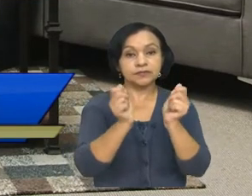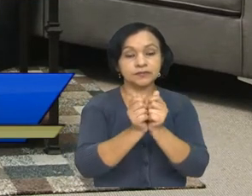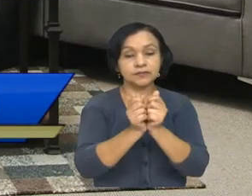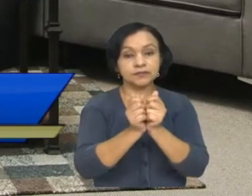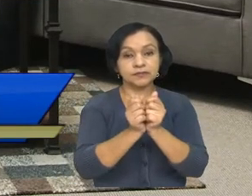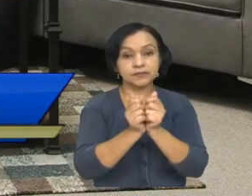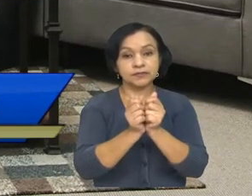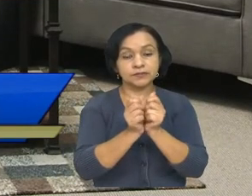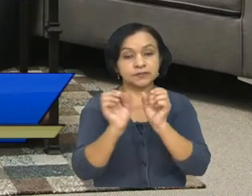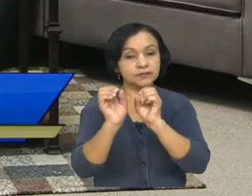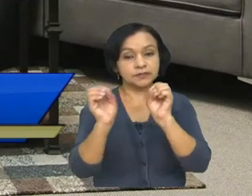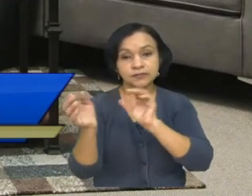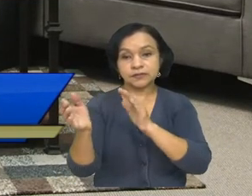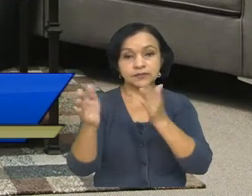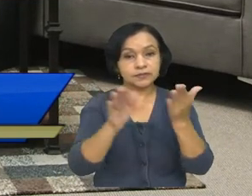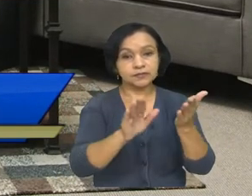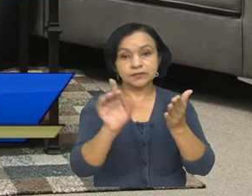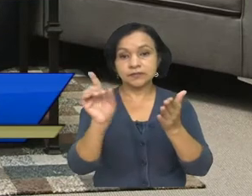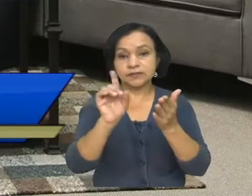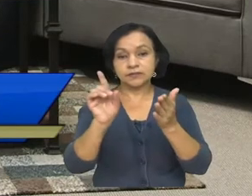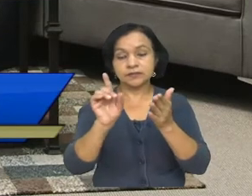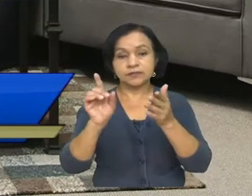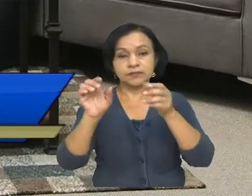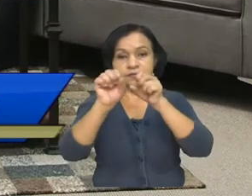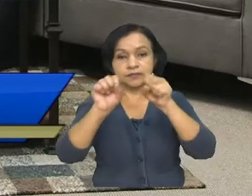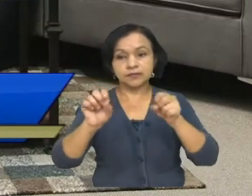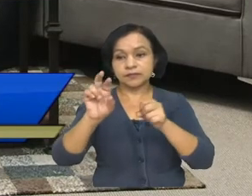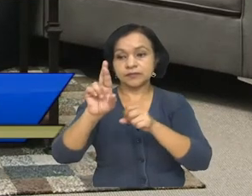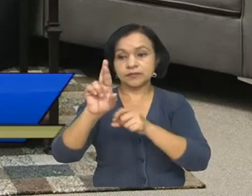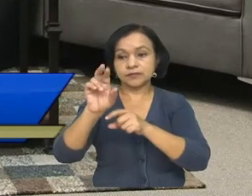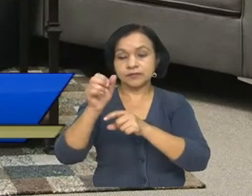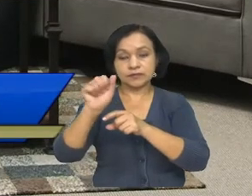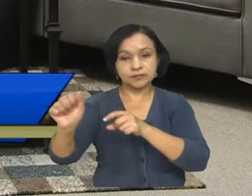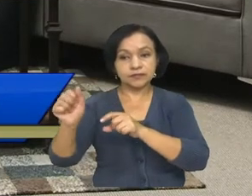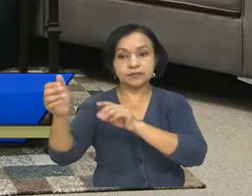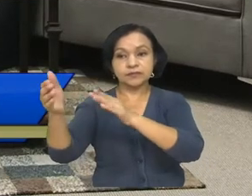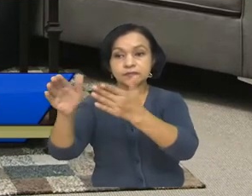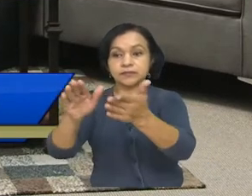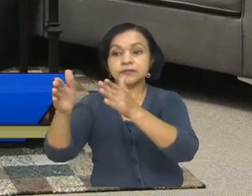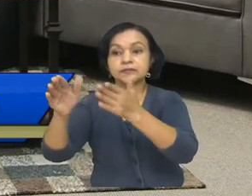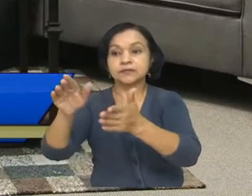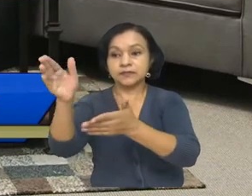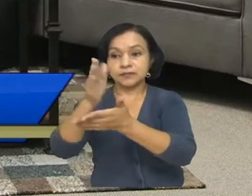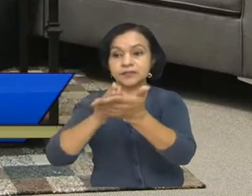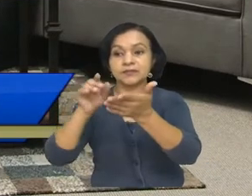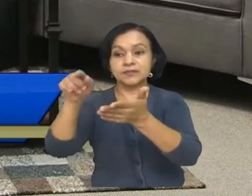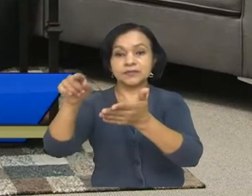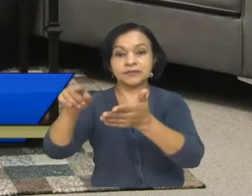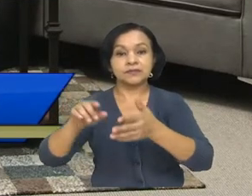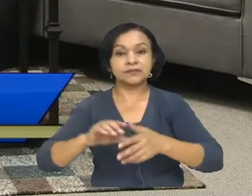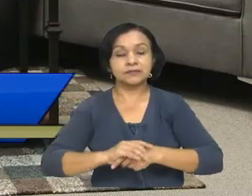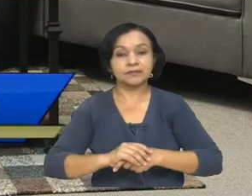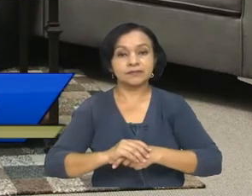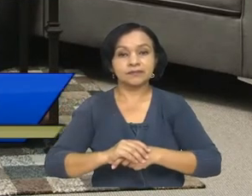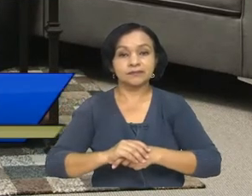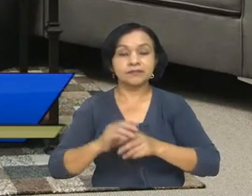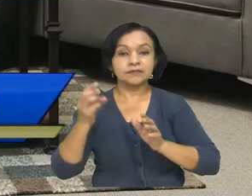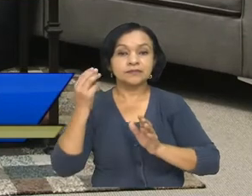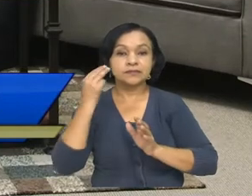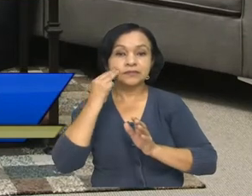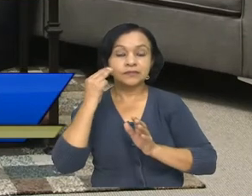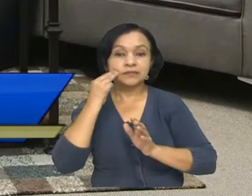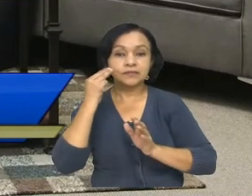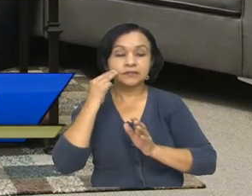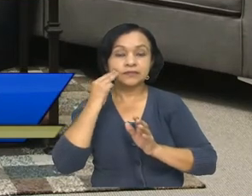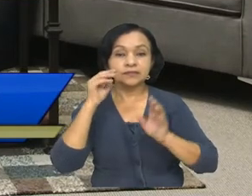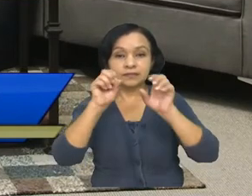Progreso no nadie cayó, sí gente de Santa Rosa. Después a nosotros nos tocó ir con madres de Santa Rosa,